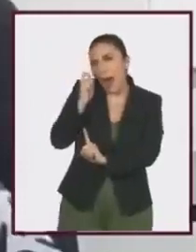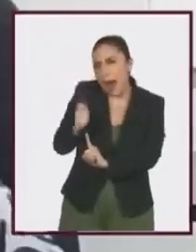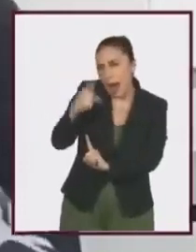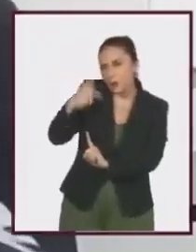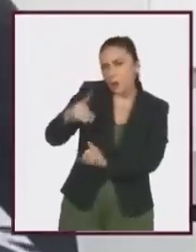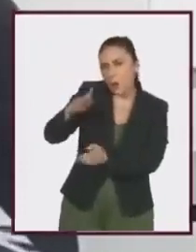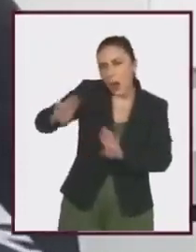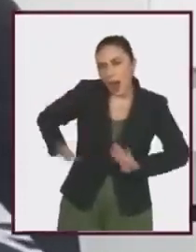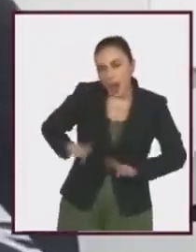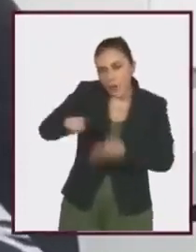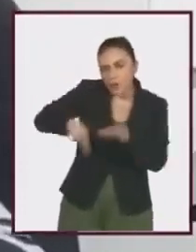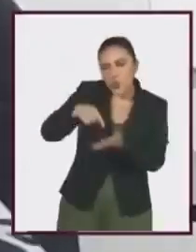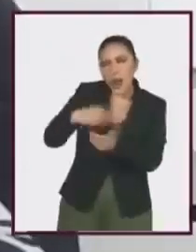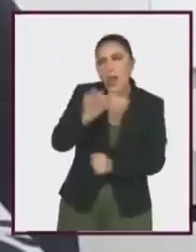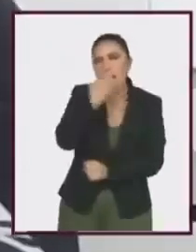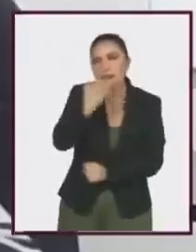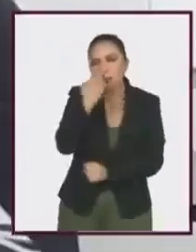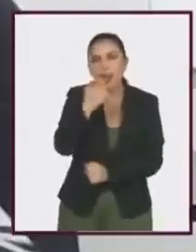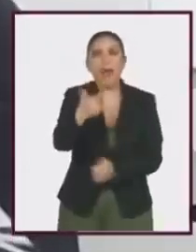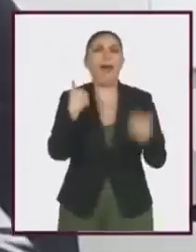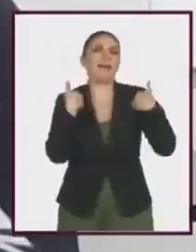se ubica la escuela.